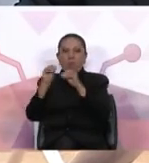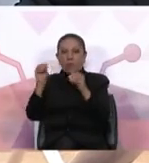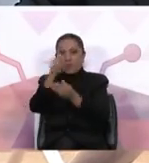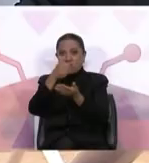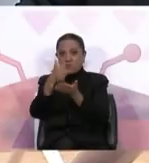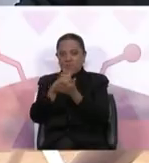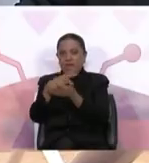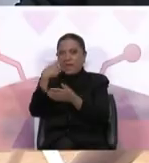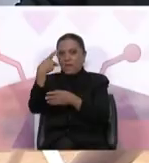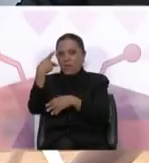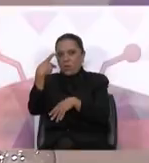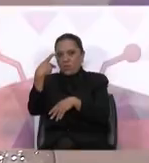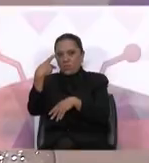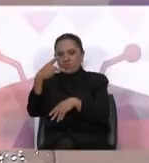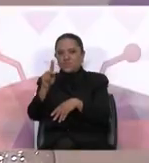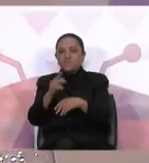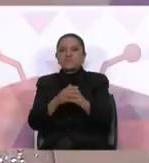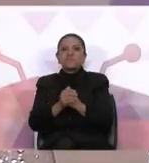partido movimiento ciudadano